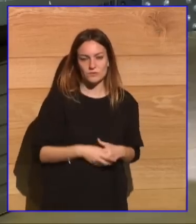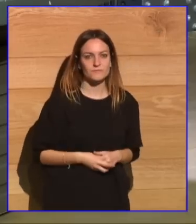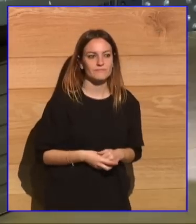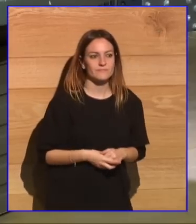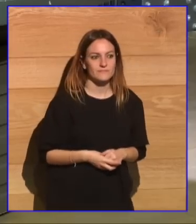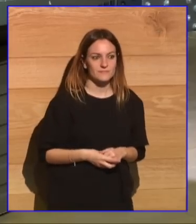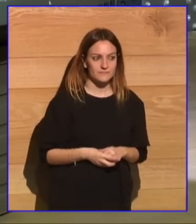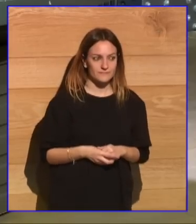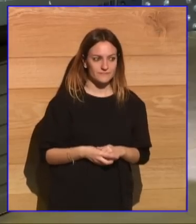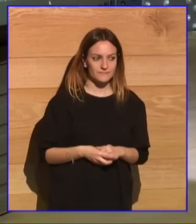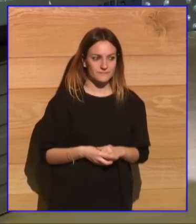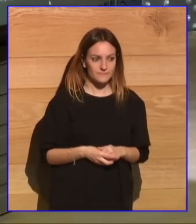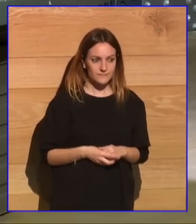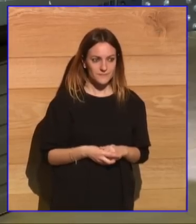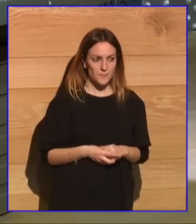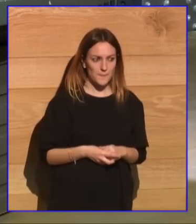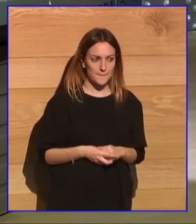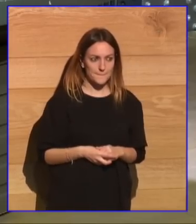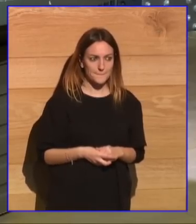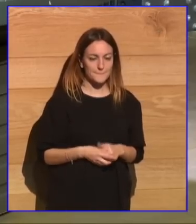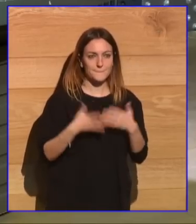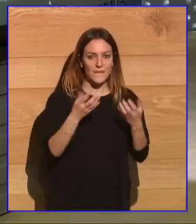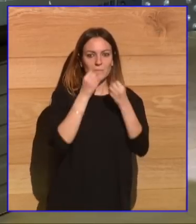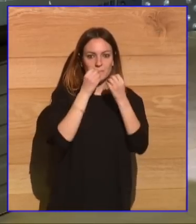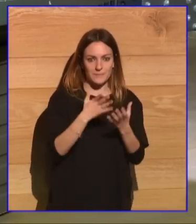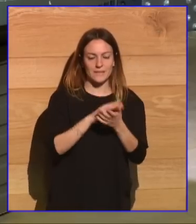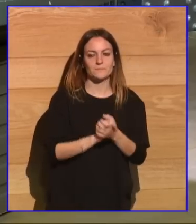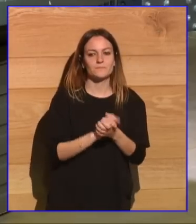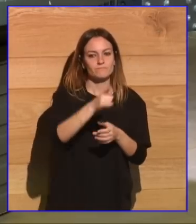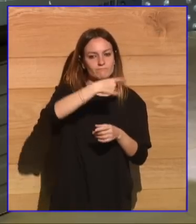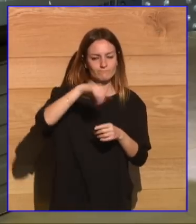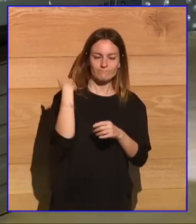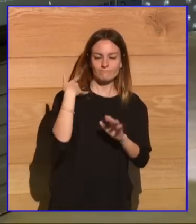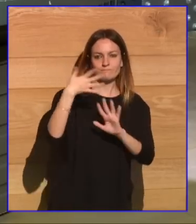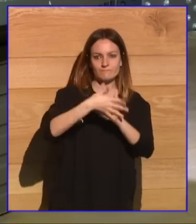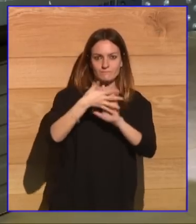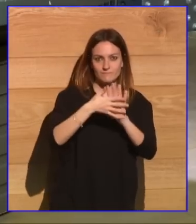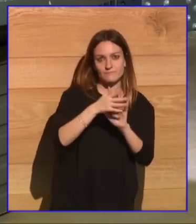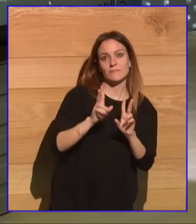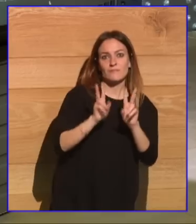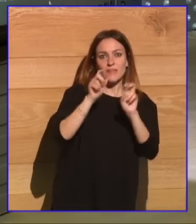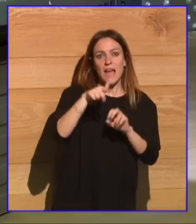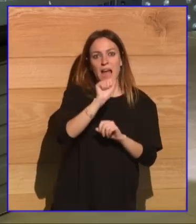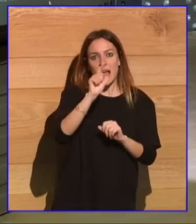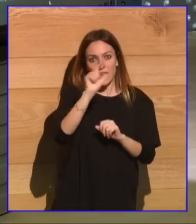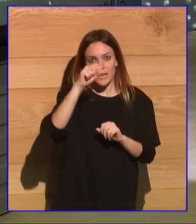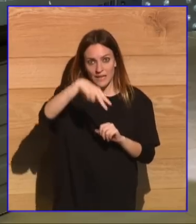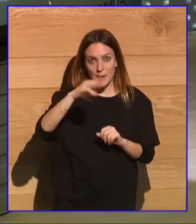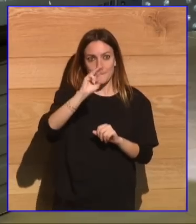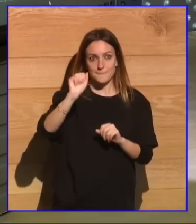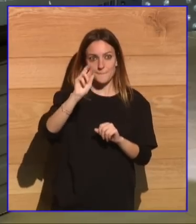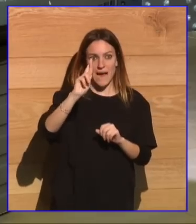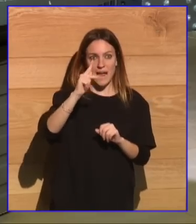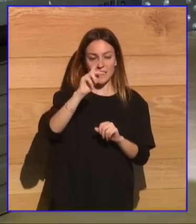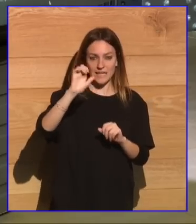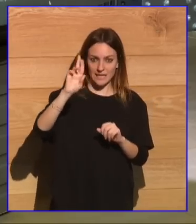Menos libre, ¿verdad? Sí. Vale, por ubicar, estábamos hablando de Alan Parker en programas anteriores y vamos a